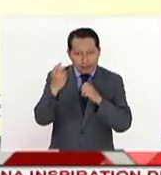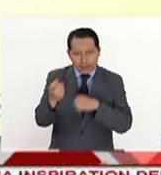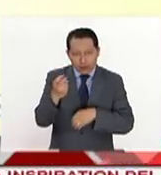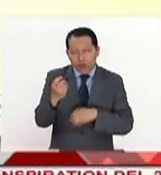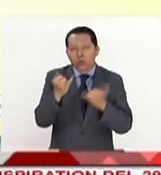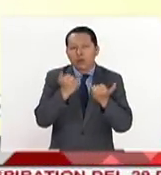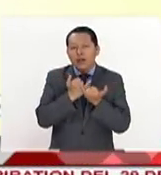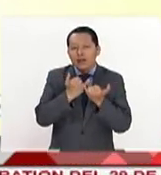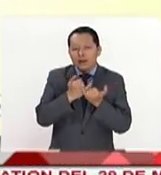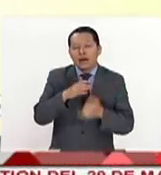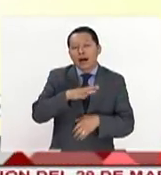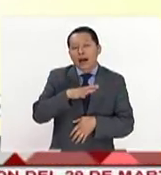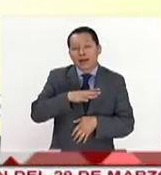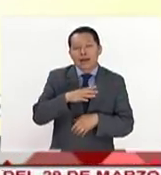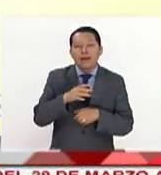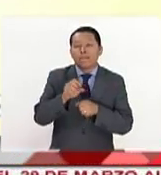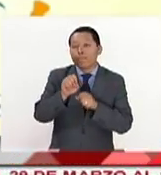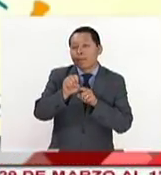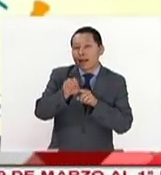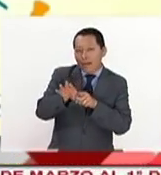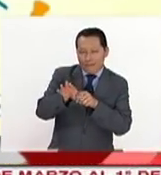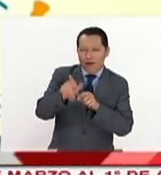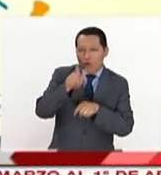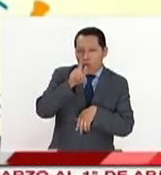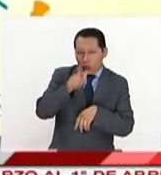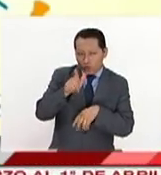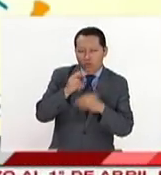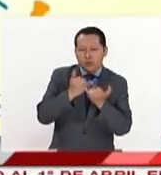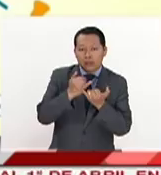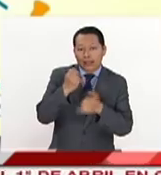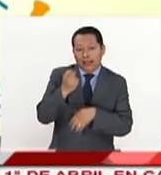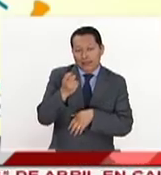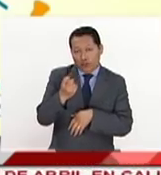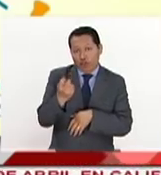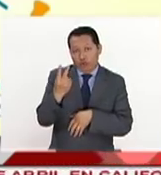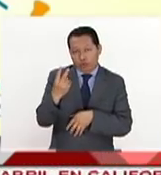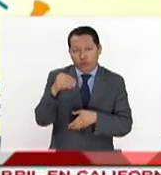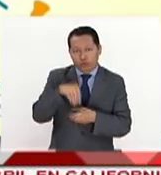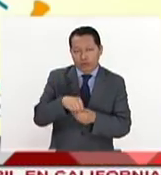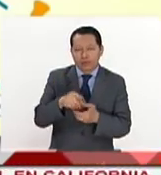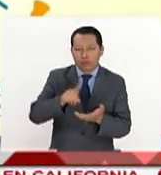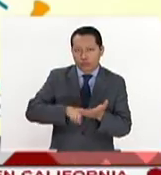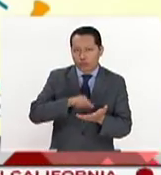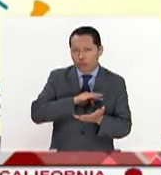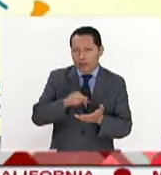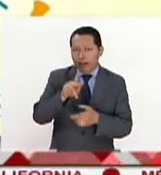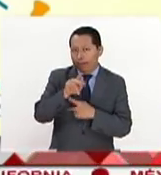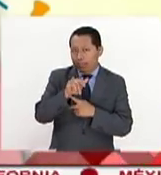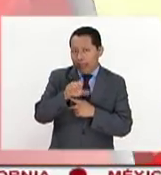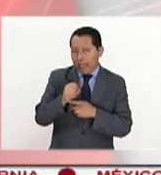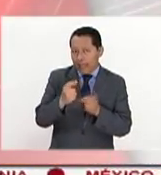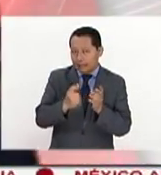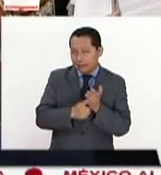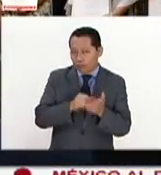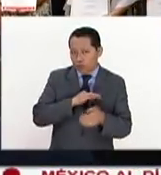momento. Debemos de tener lámpara y sobre todo estos 2 elementos deben de contar con pilas de repuesto.